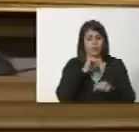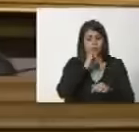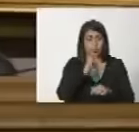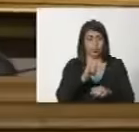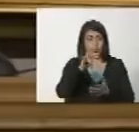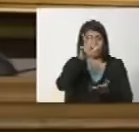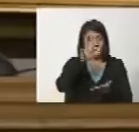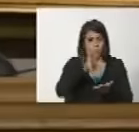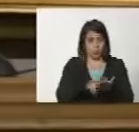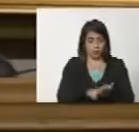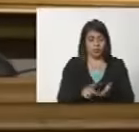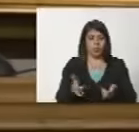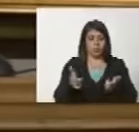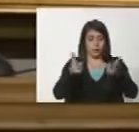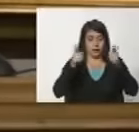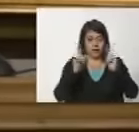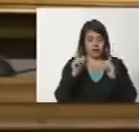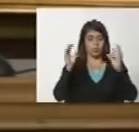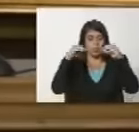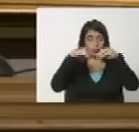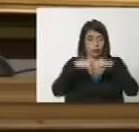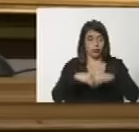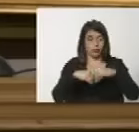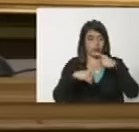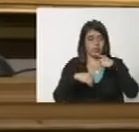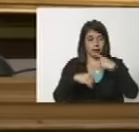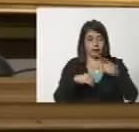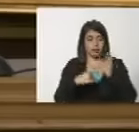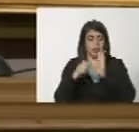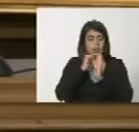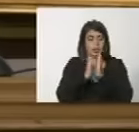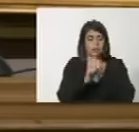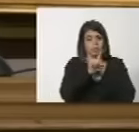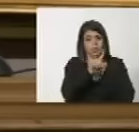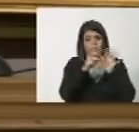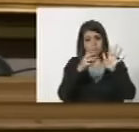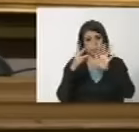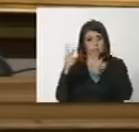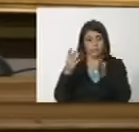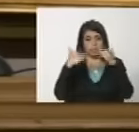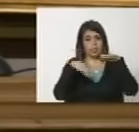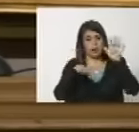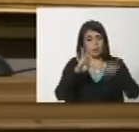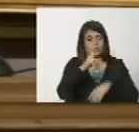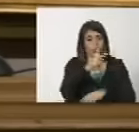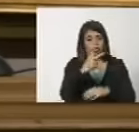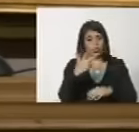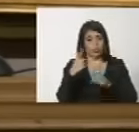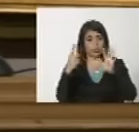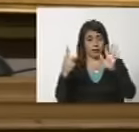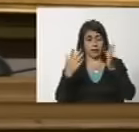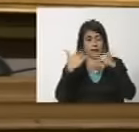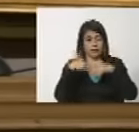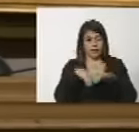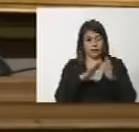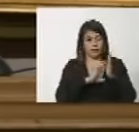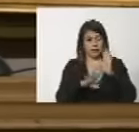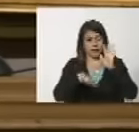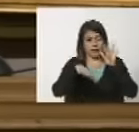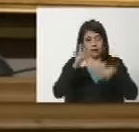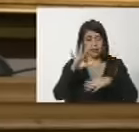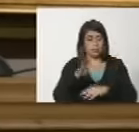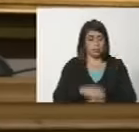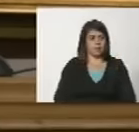declara aprobada la autorización de acuerdo a lo consagrado en los artículos 187, numeral 14 y 236, numeral